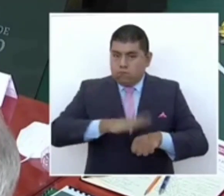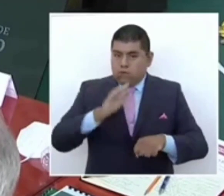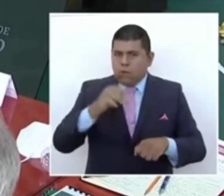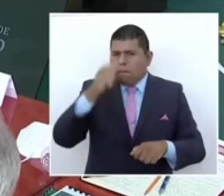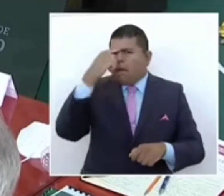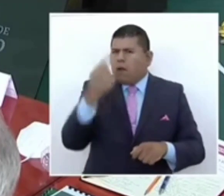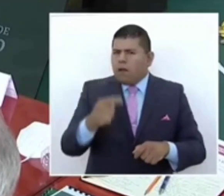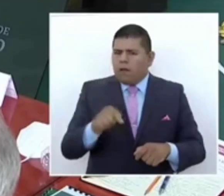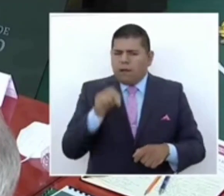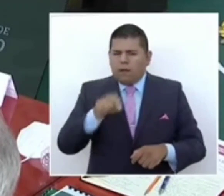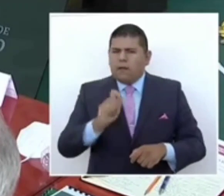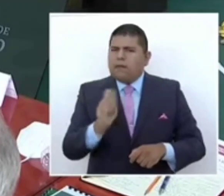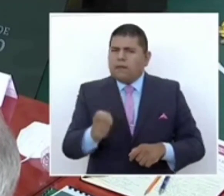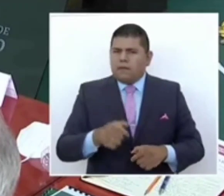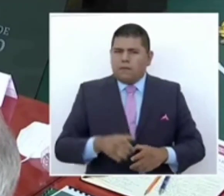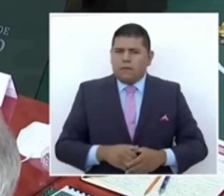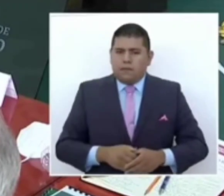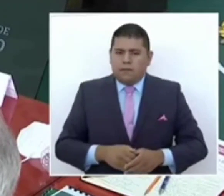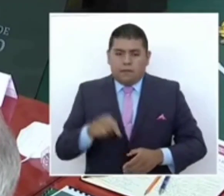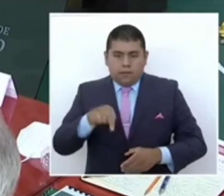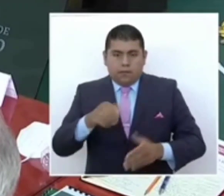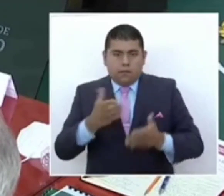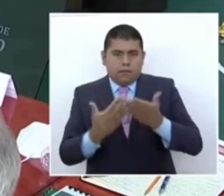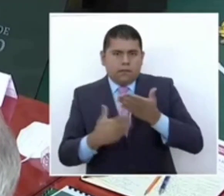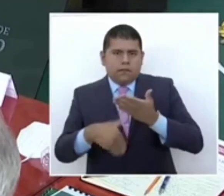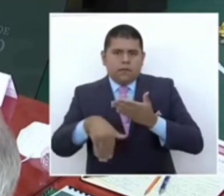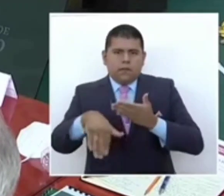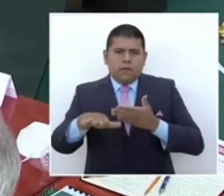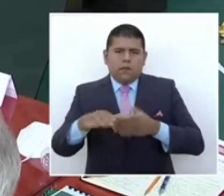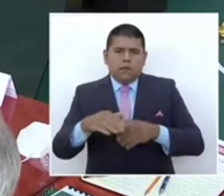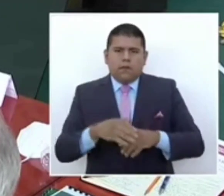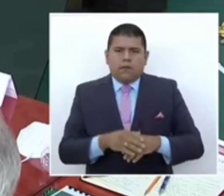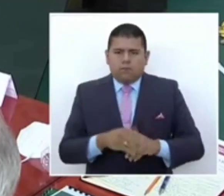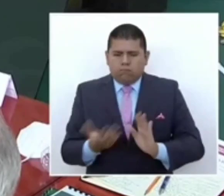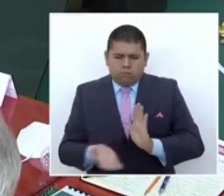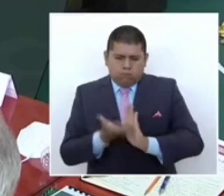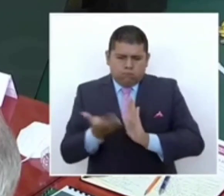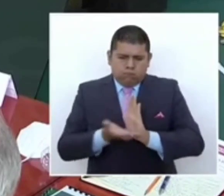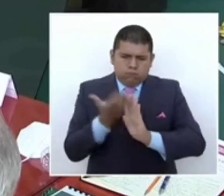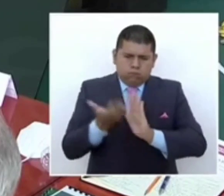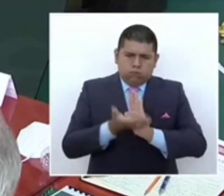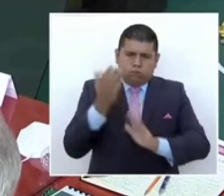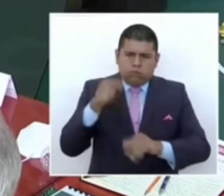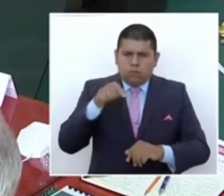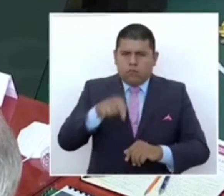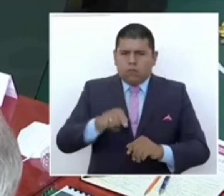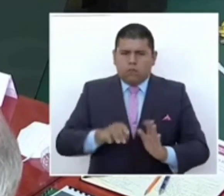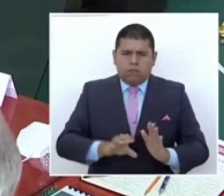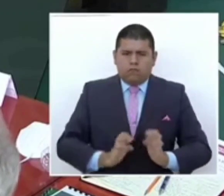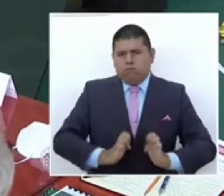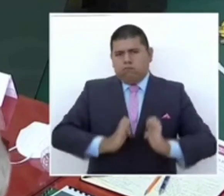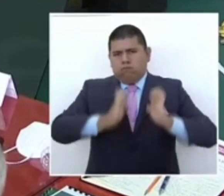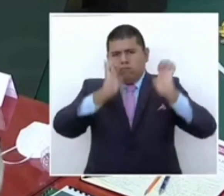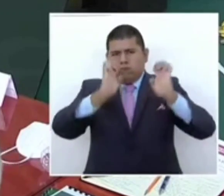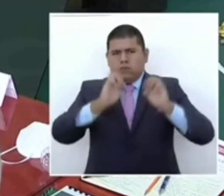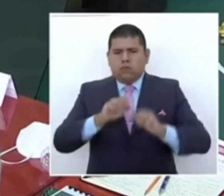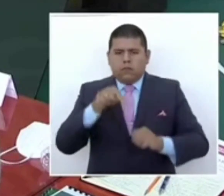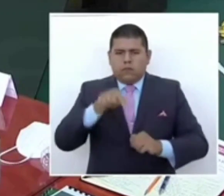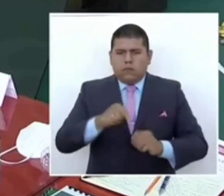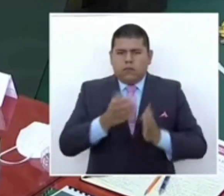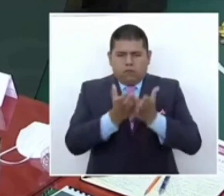donde se va a construir una instalación